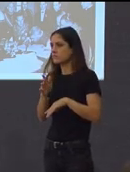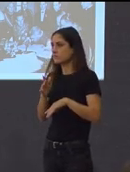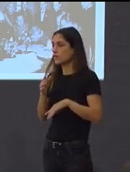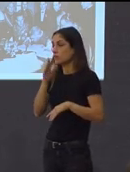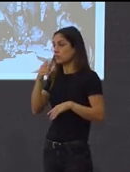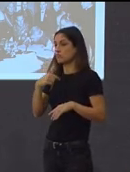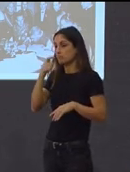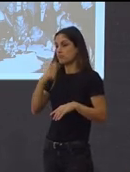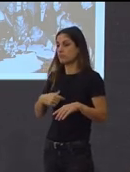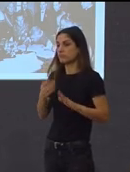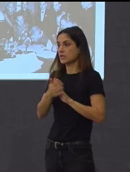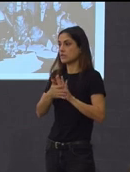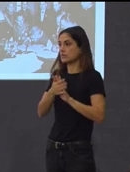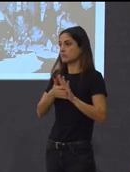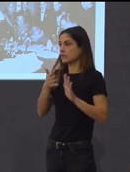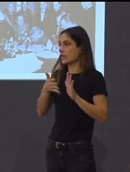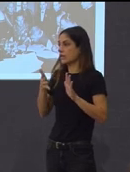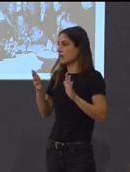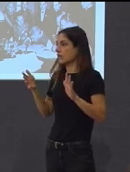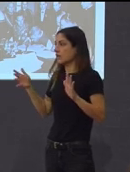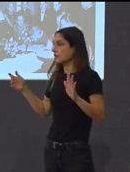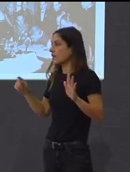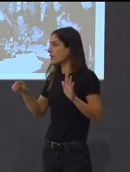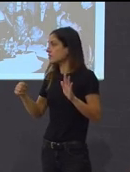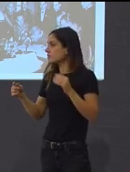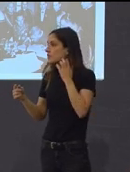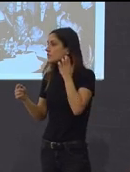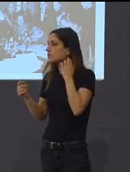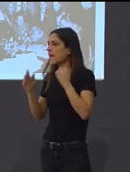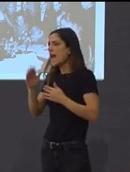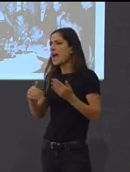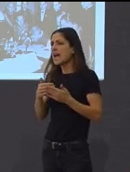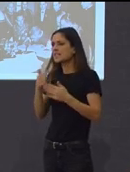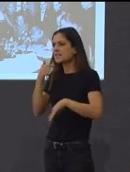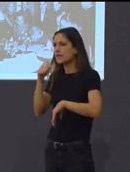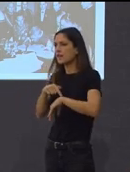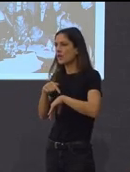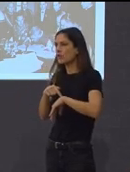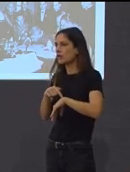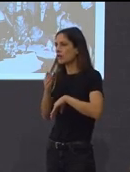un ponse a falar e logo... ata que hora temos?